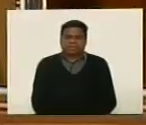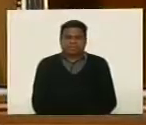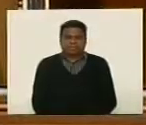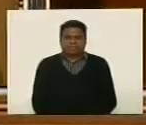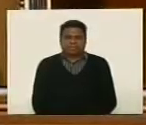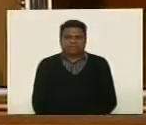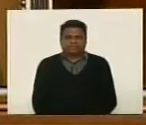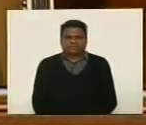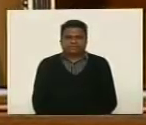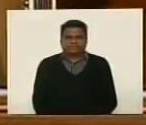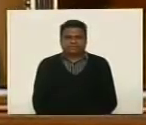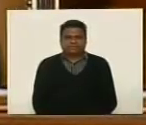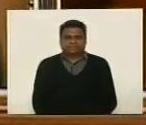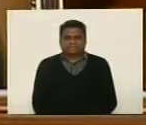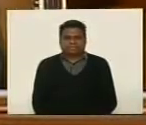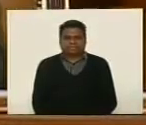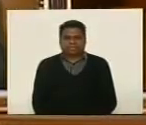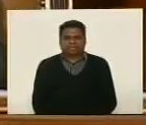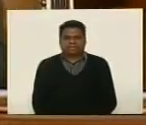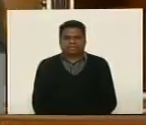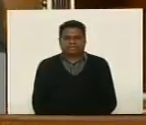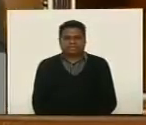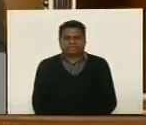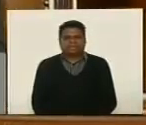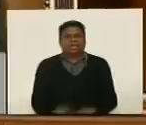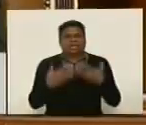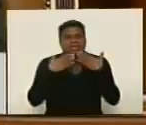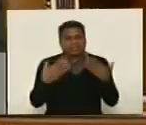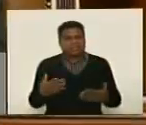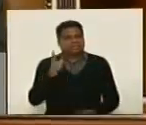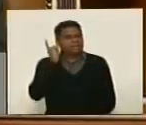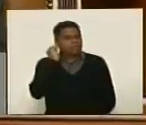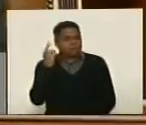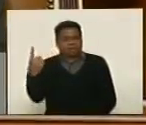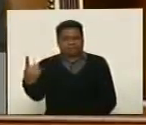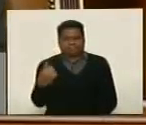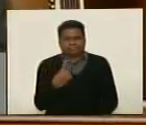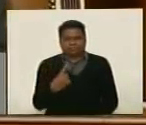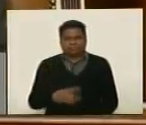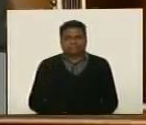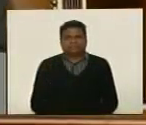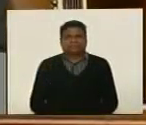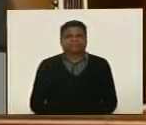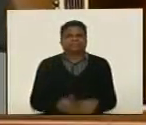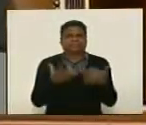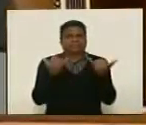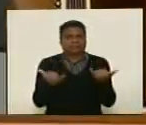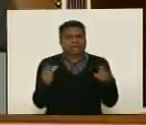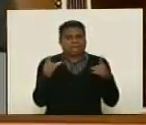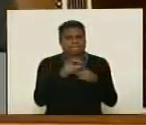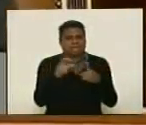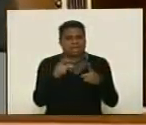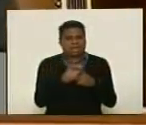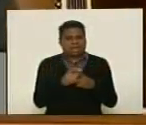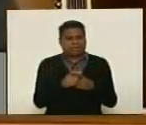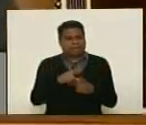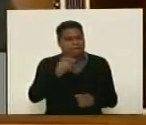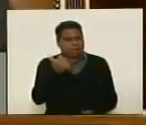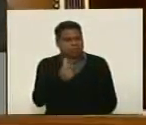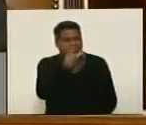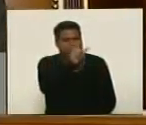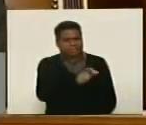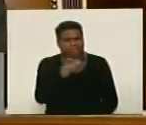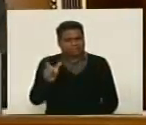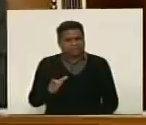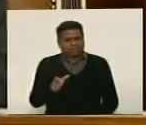Muchísimas gracias a la constituyente Keila de la Rosa. Ahora tiene la palabra integrante de la Comisión de